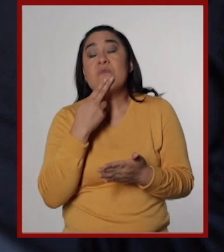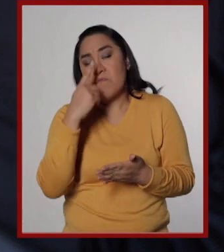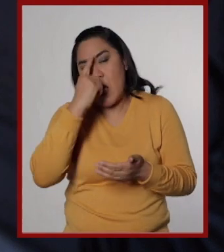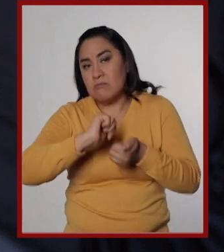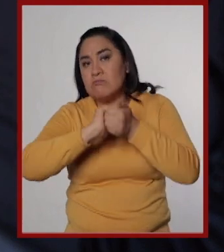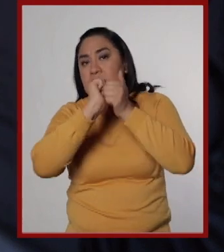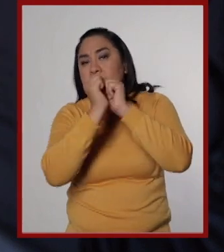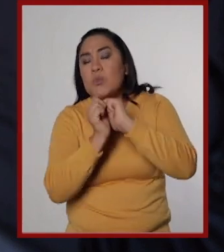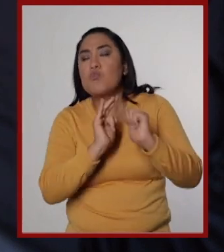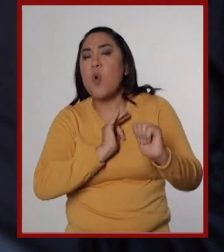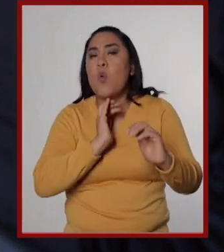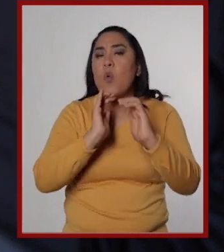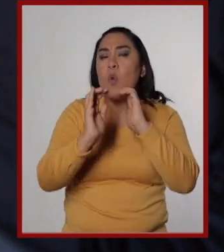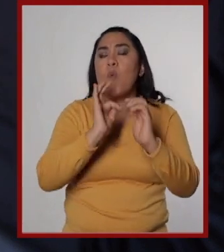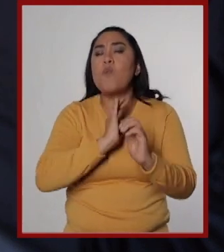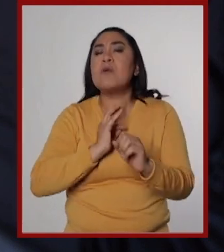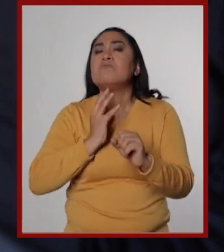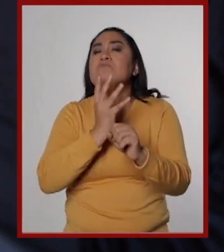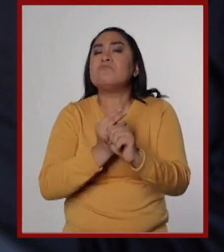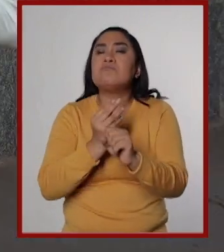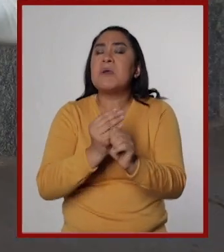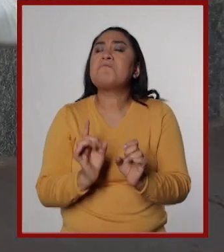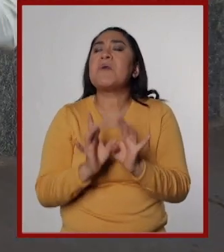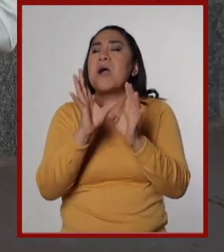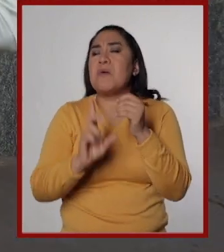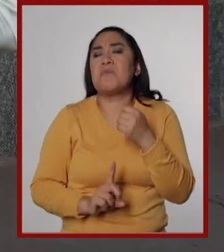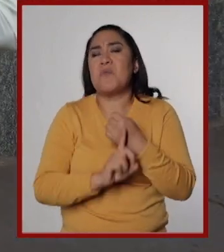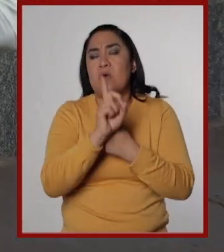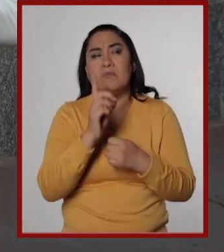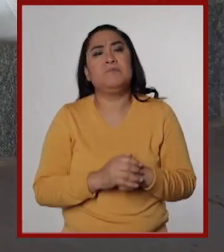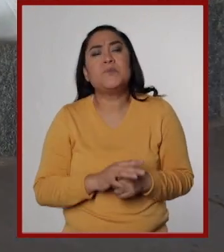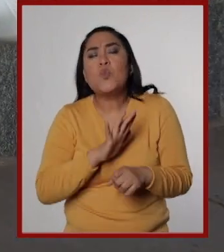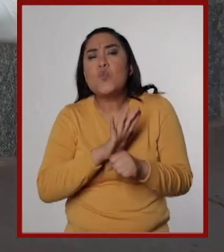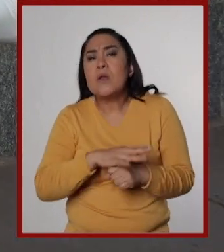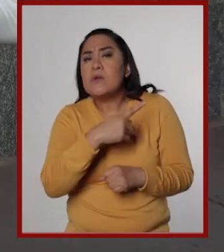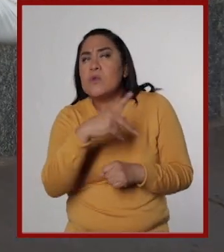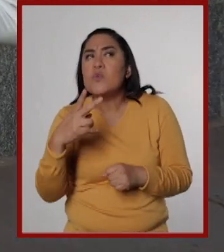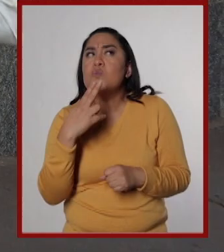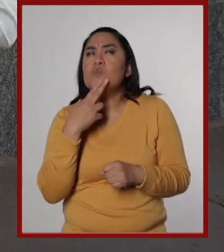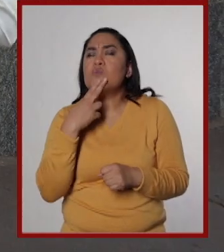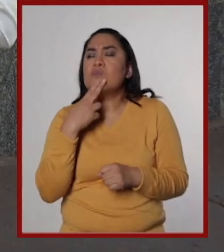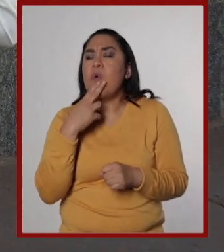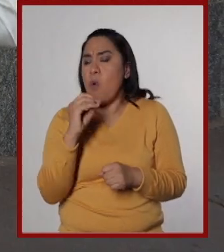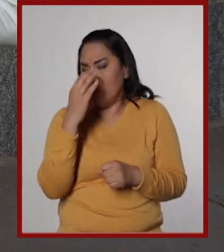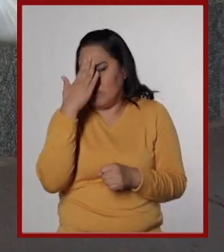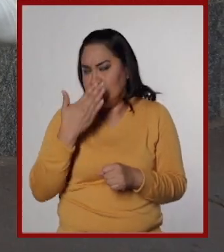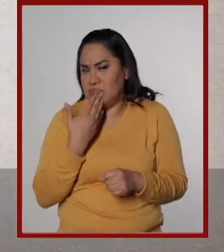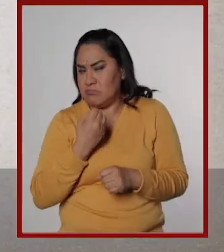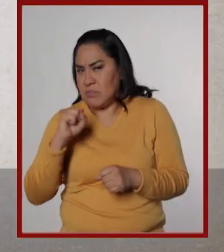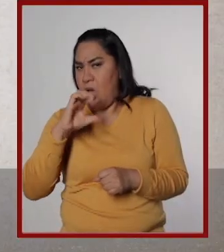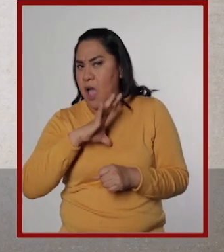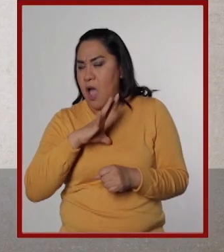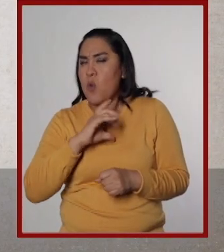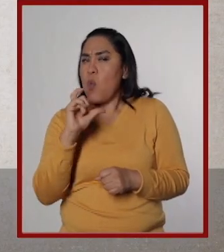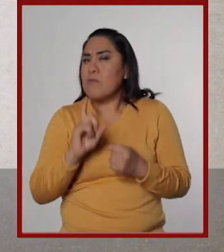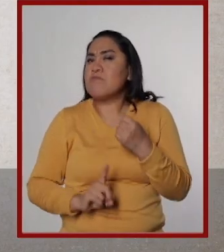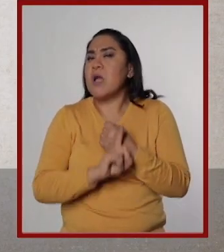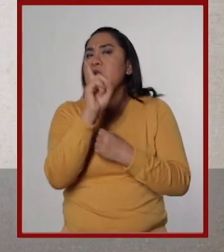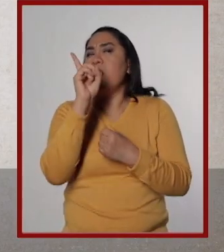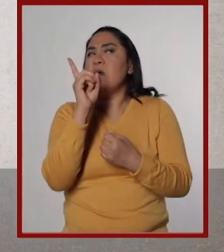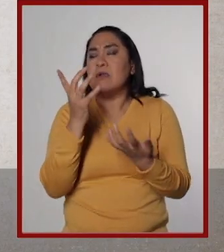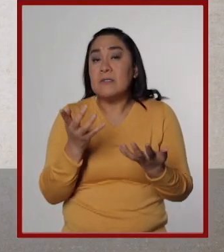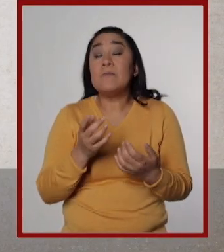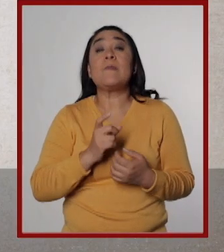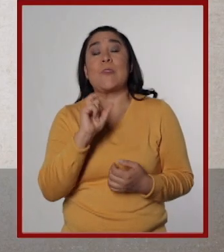que son necesarias para la resolución de un conflicto. ¿Qué herramientas y habilidades tengo frente a un conflicto? Cuando se tiene